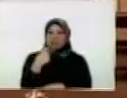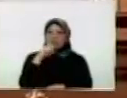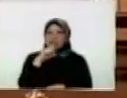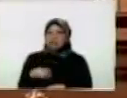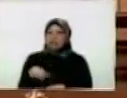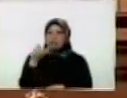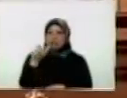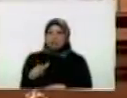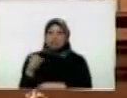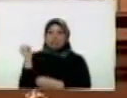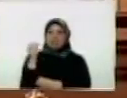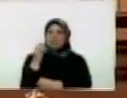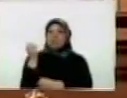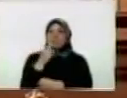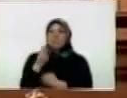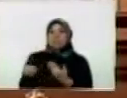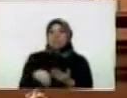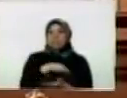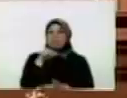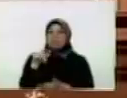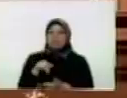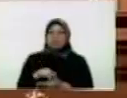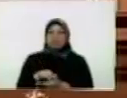supraconstitucional Asamblea Nacional Constituyente,